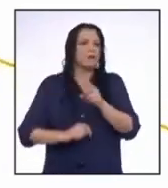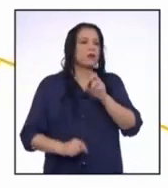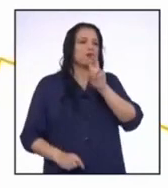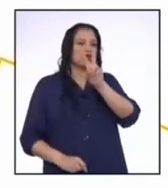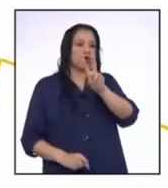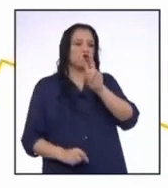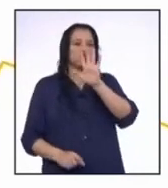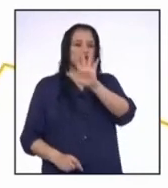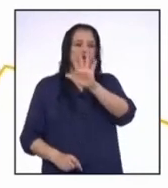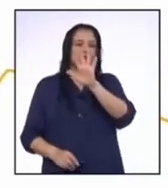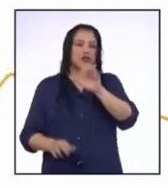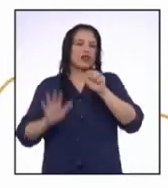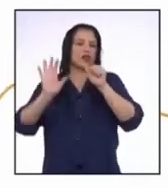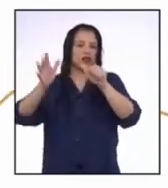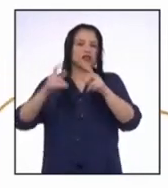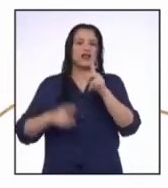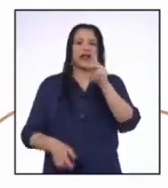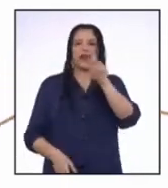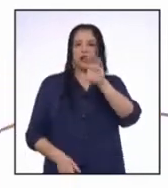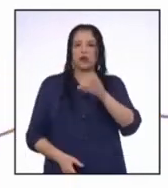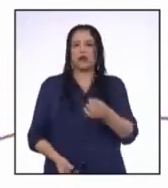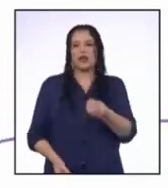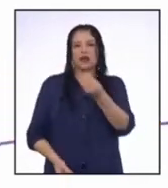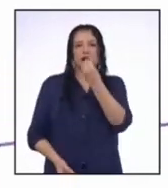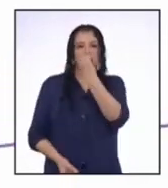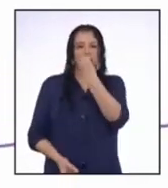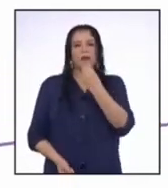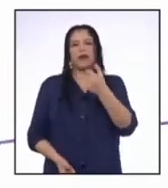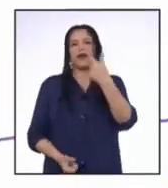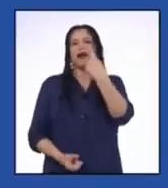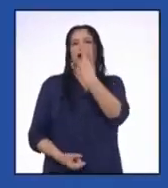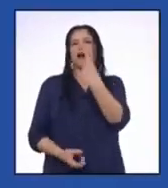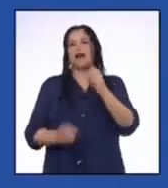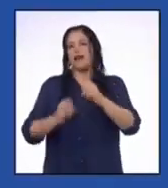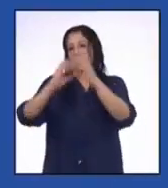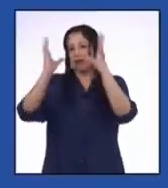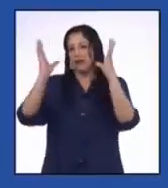2.556 kilocalorías diarias las que necesita Ethel.